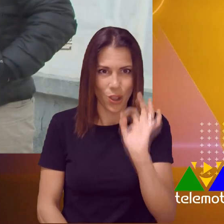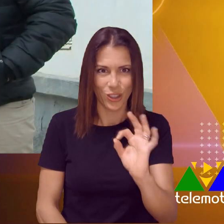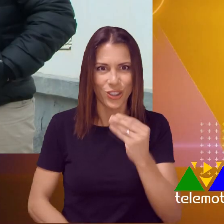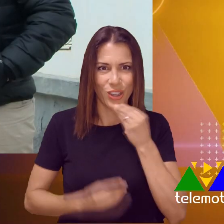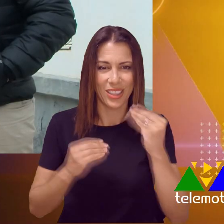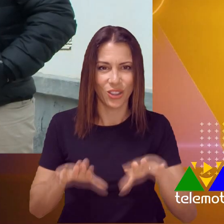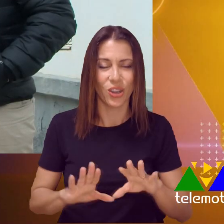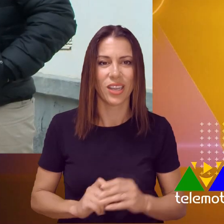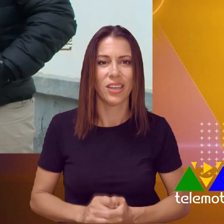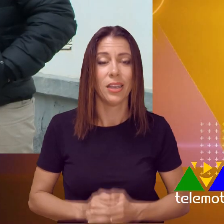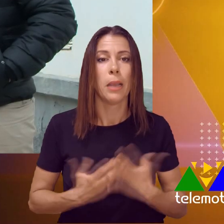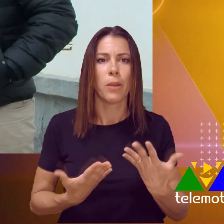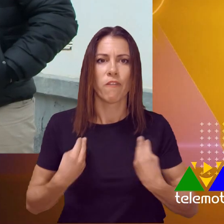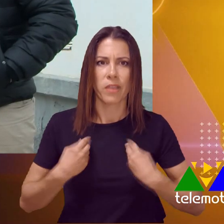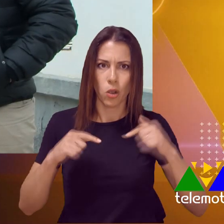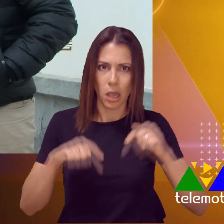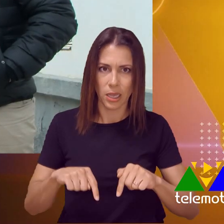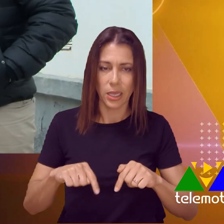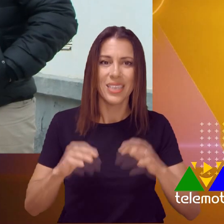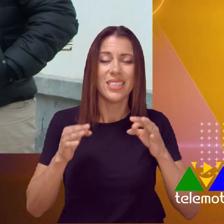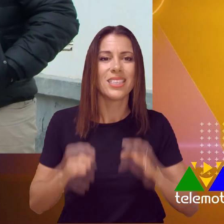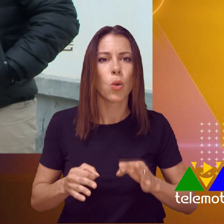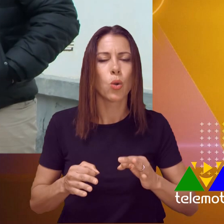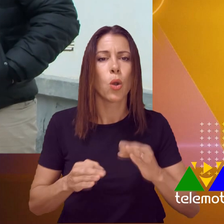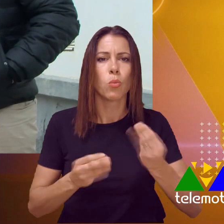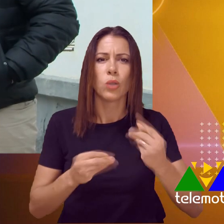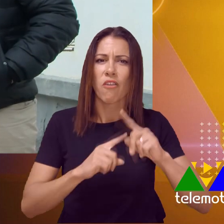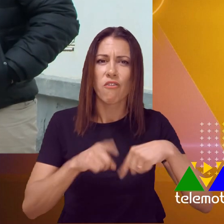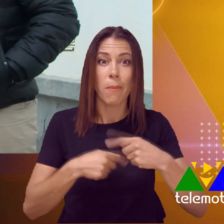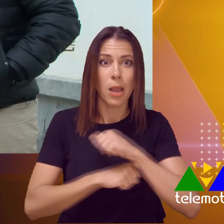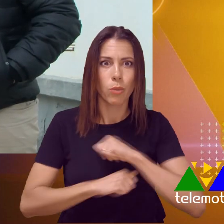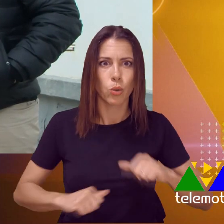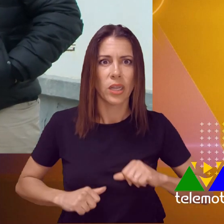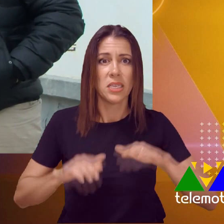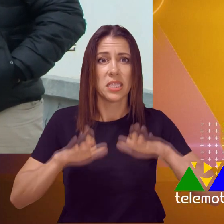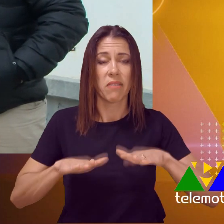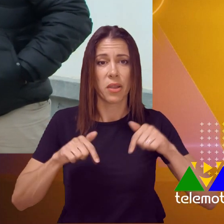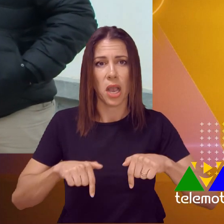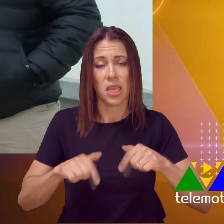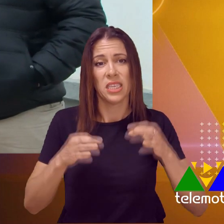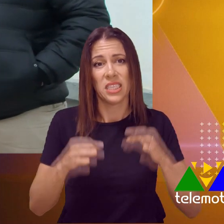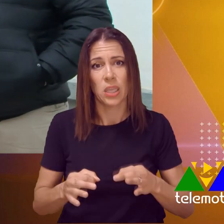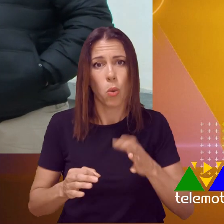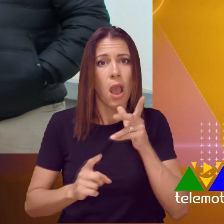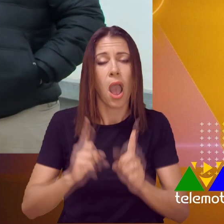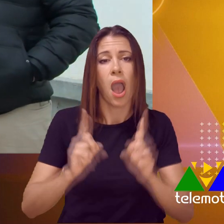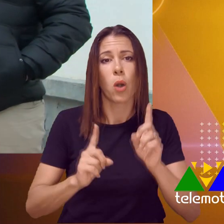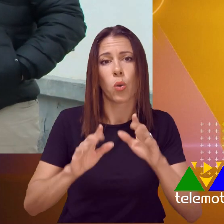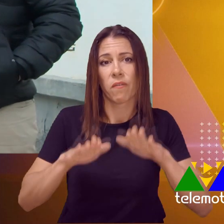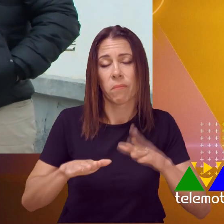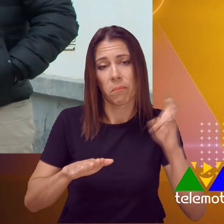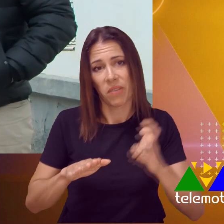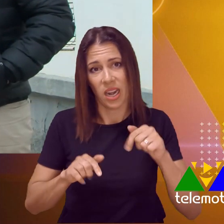historia, ¿no? Y vivieron aquí, y seguramente muchas familias portuguesas se establecieron aquí, seguramente cuando venía alguno se establecía